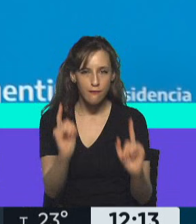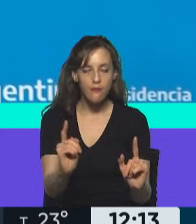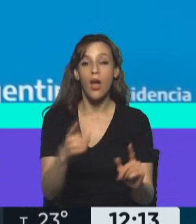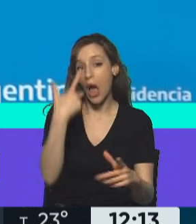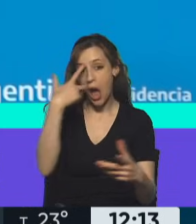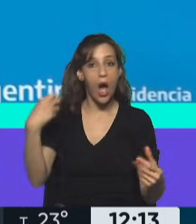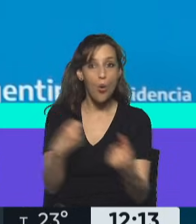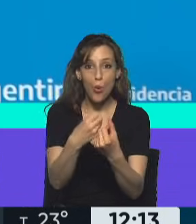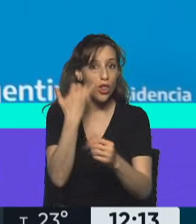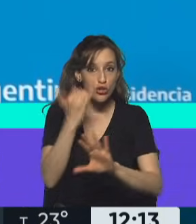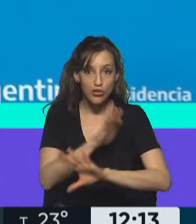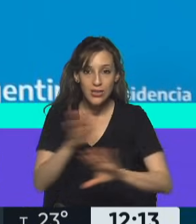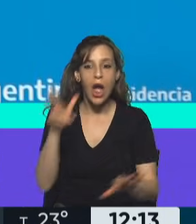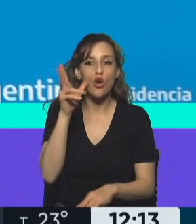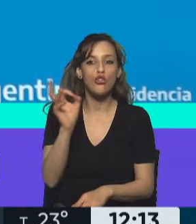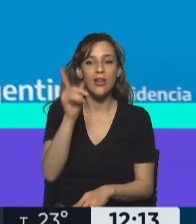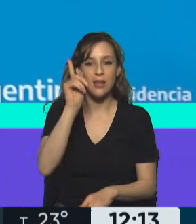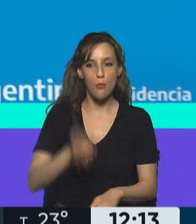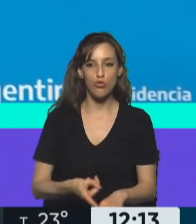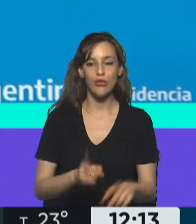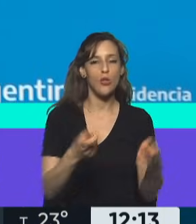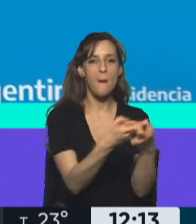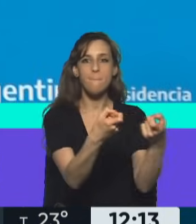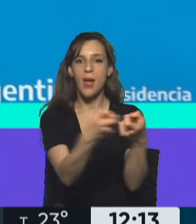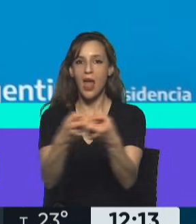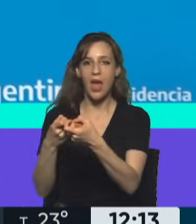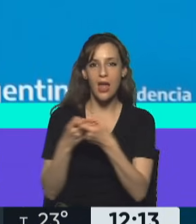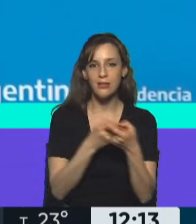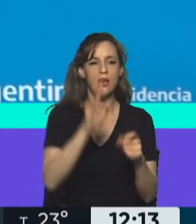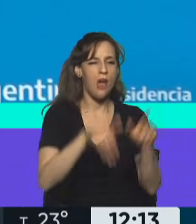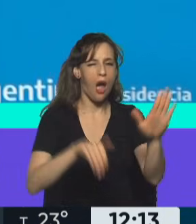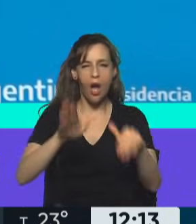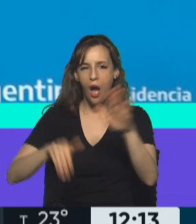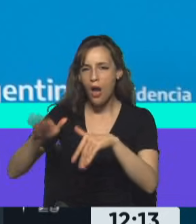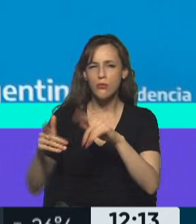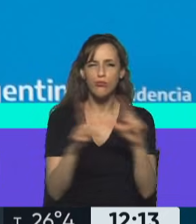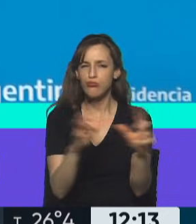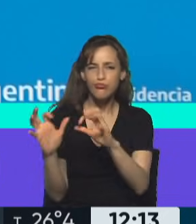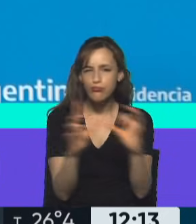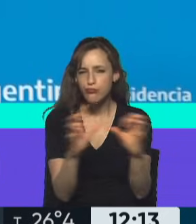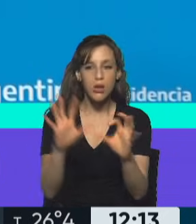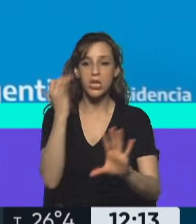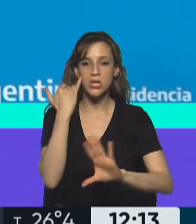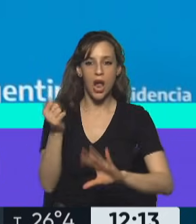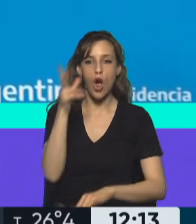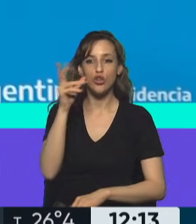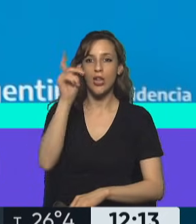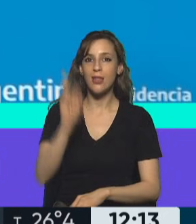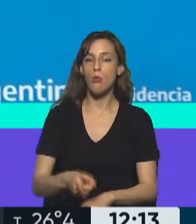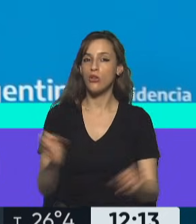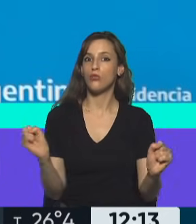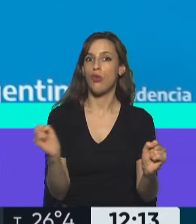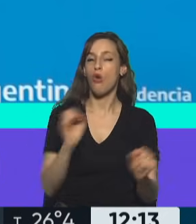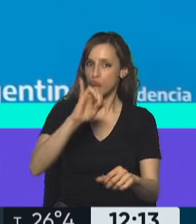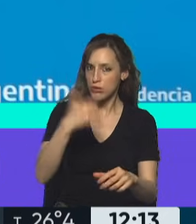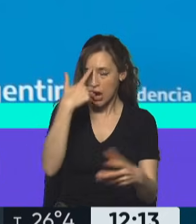casi el 80% de las empresas que participaron en el diálogo durante las semanas en que se fue consolidando la lista que hoy está consolidado, y que además